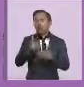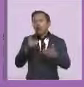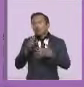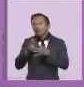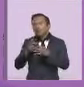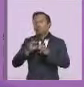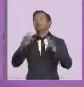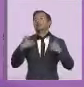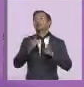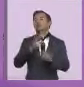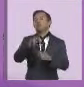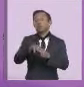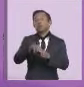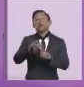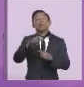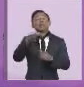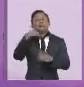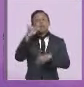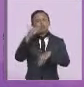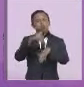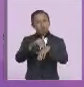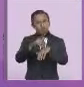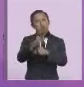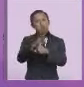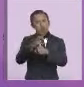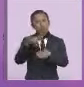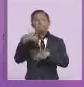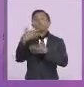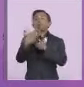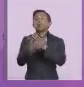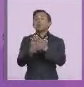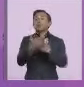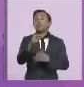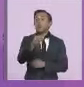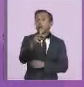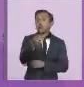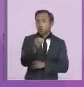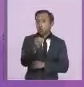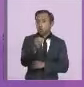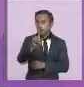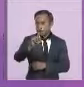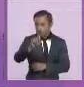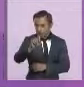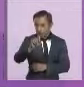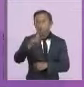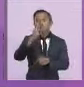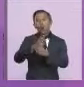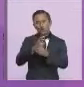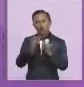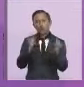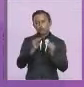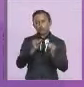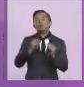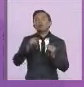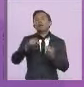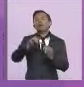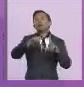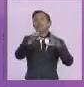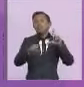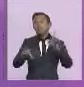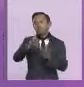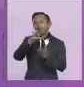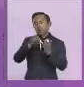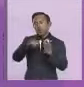la invitación para que sigan el segundo debate presidencial el próximo 20 de mayo a las 9:30 de la noche, tiempo del centro, en Tijuana,